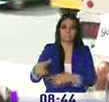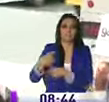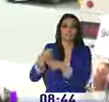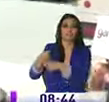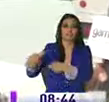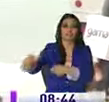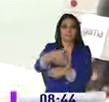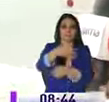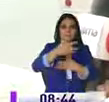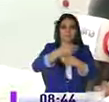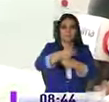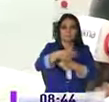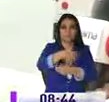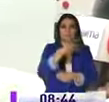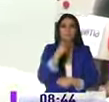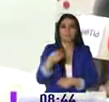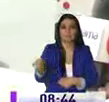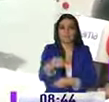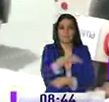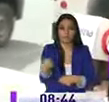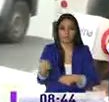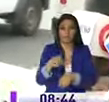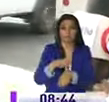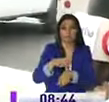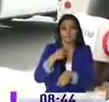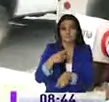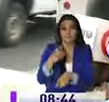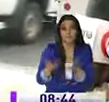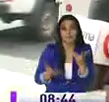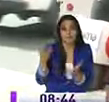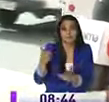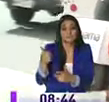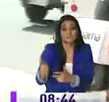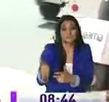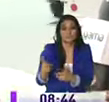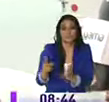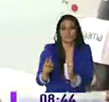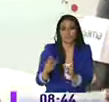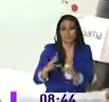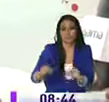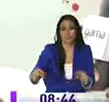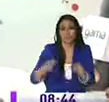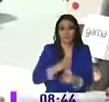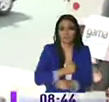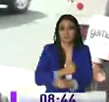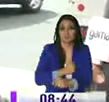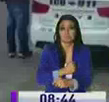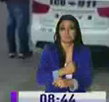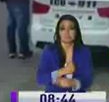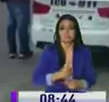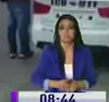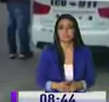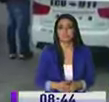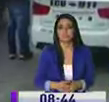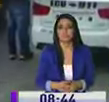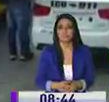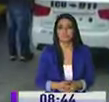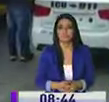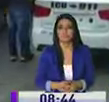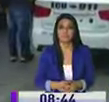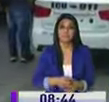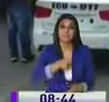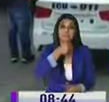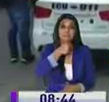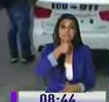paro según los paramédicos pues se trata de un aparente paro cardiorrespiratorio al anciano que por su edad